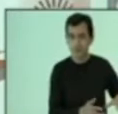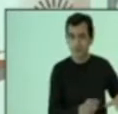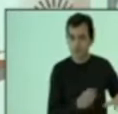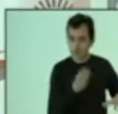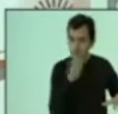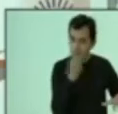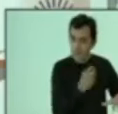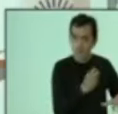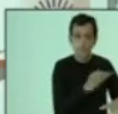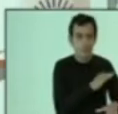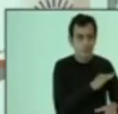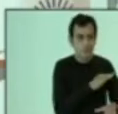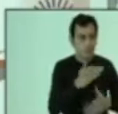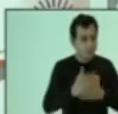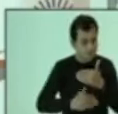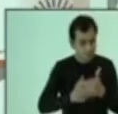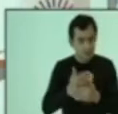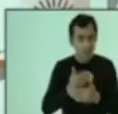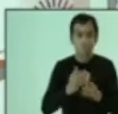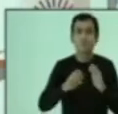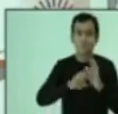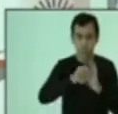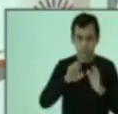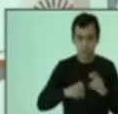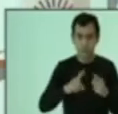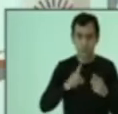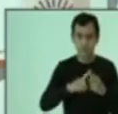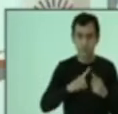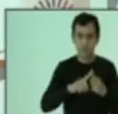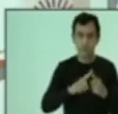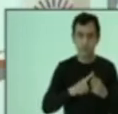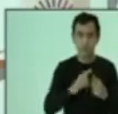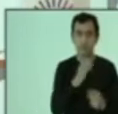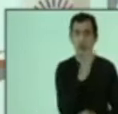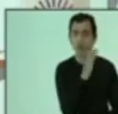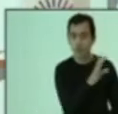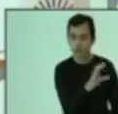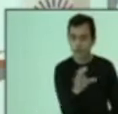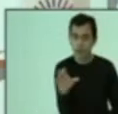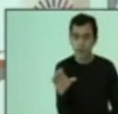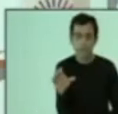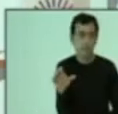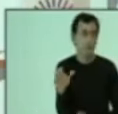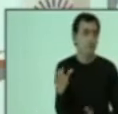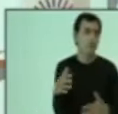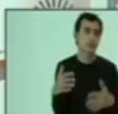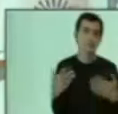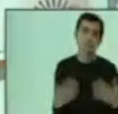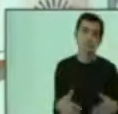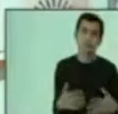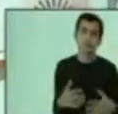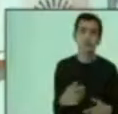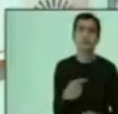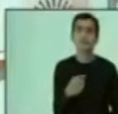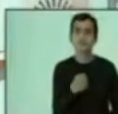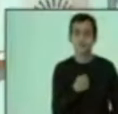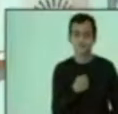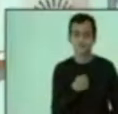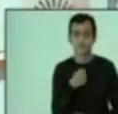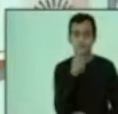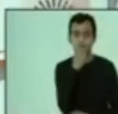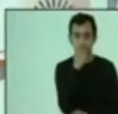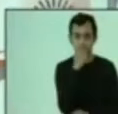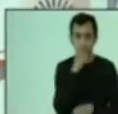en Coatzintla, como lo es el sector agropecuario. Yo